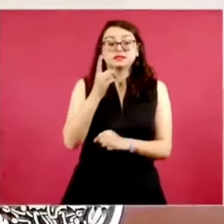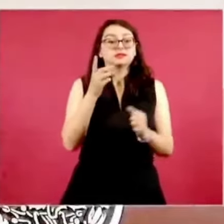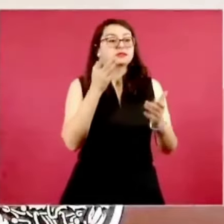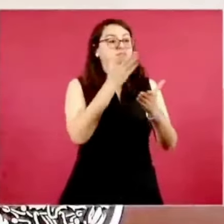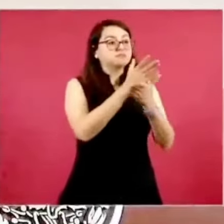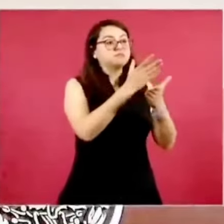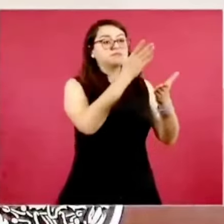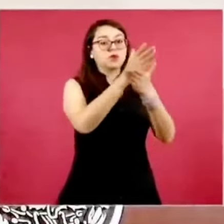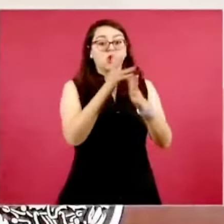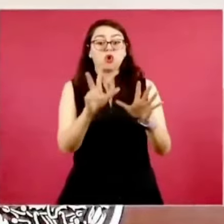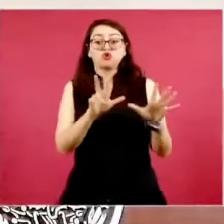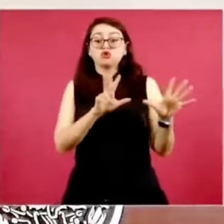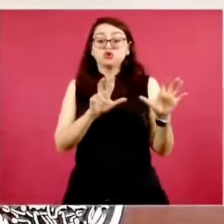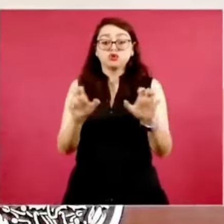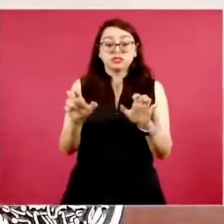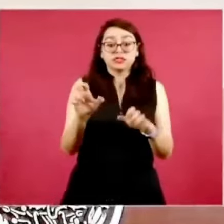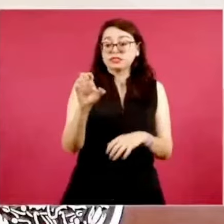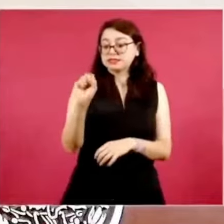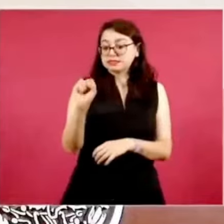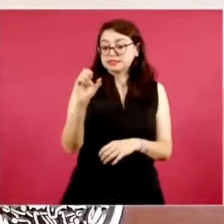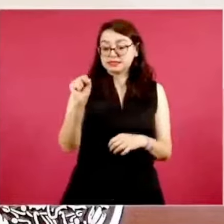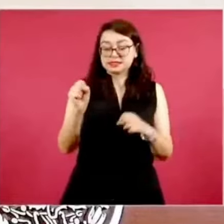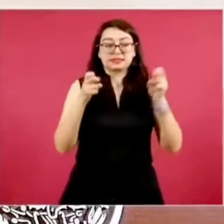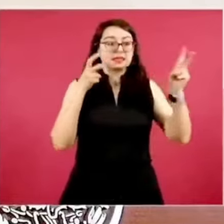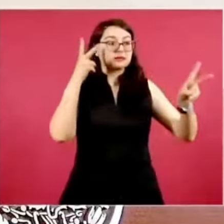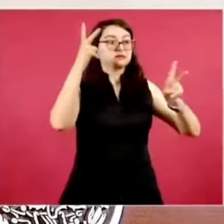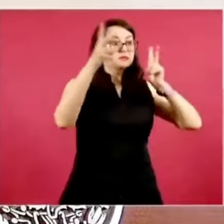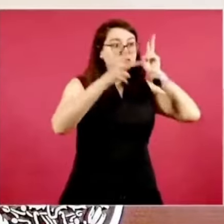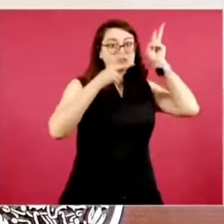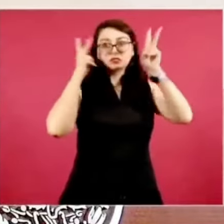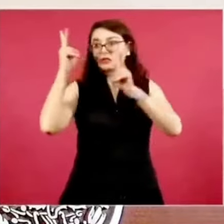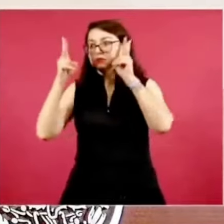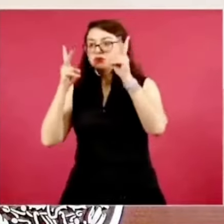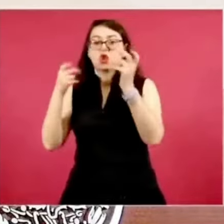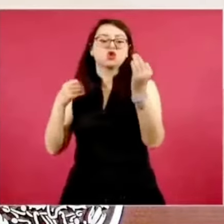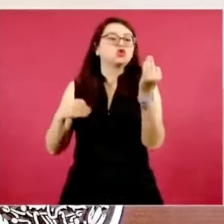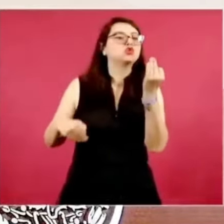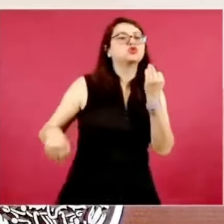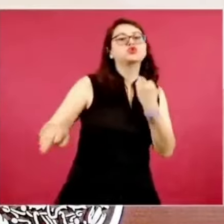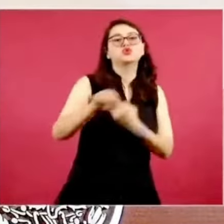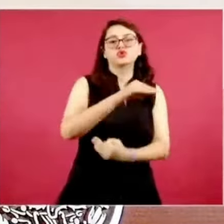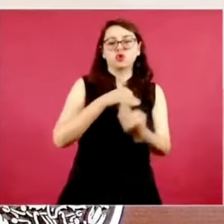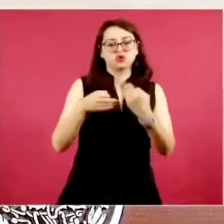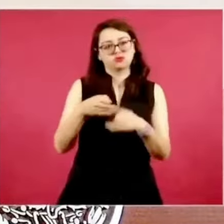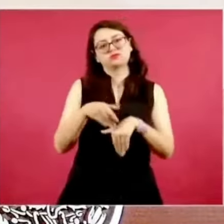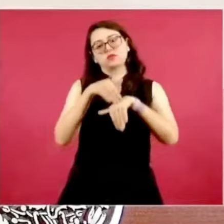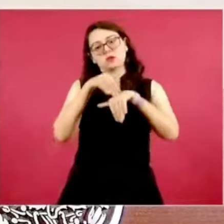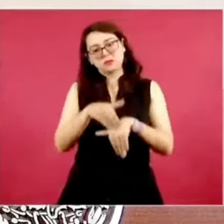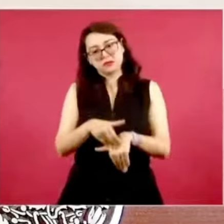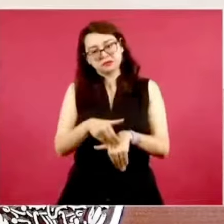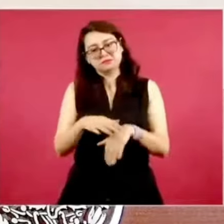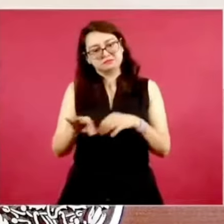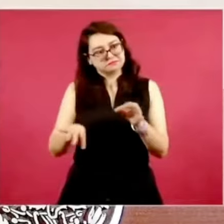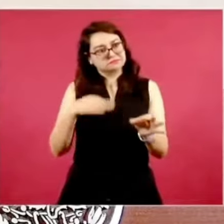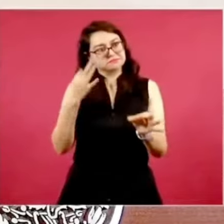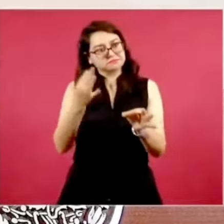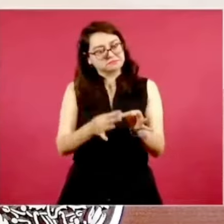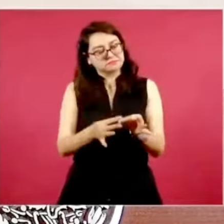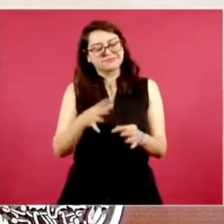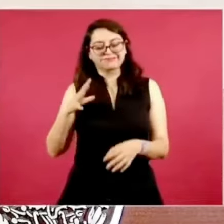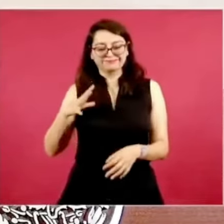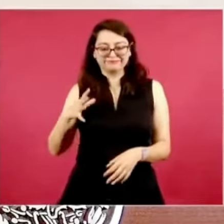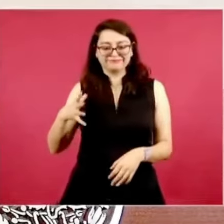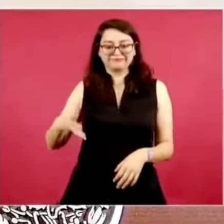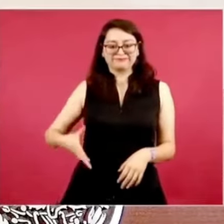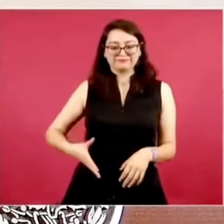en todas ellas se respetaron estos precios máximos y por ejemplo en el caso del gas vendido en litros